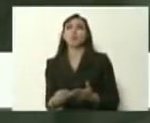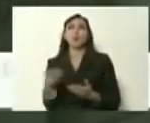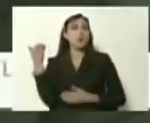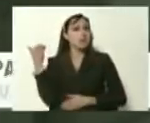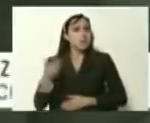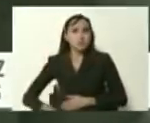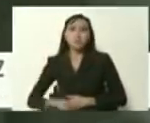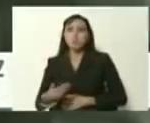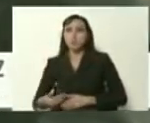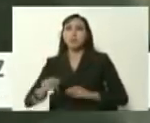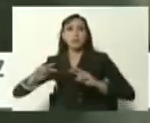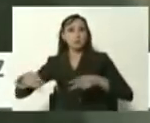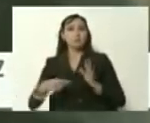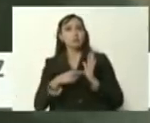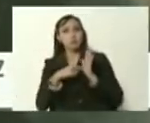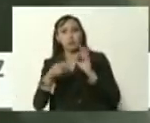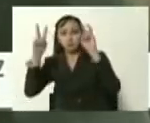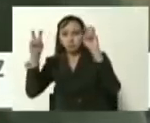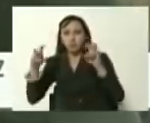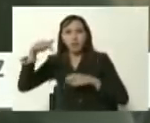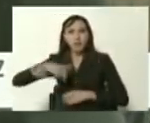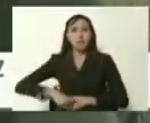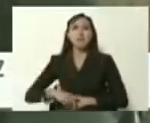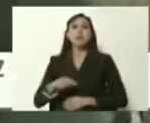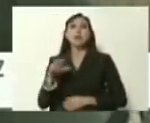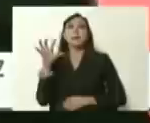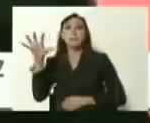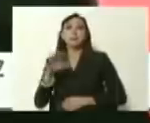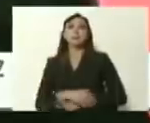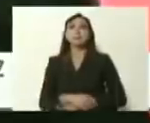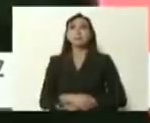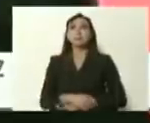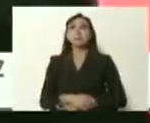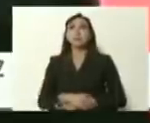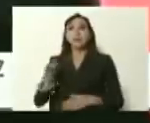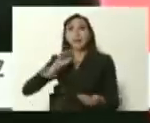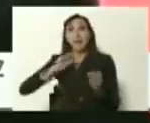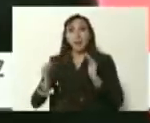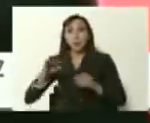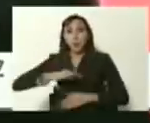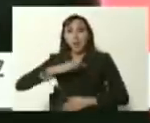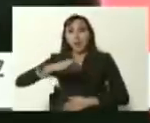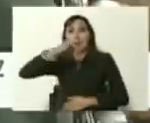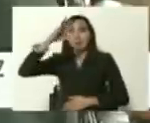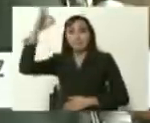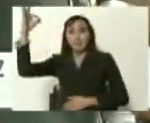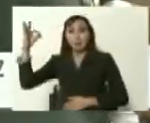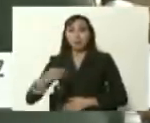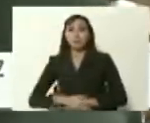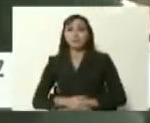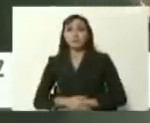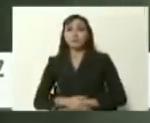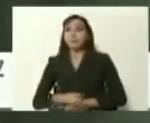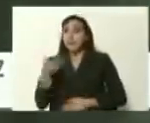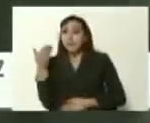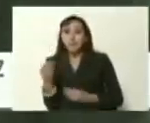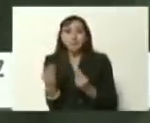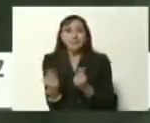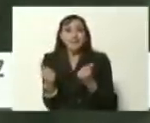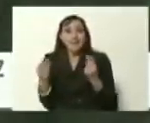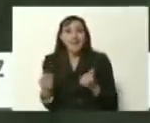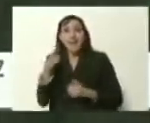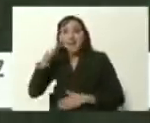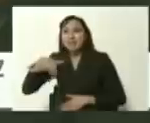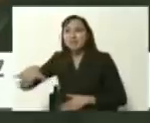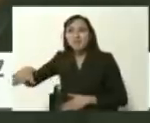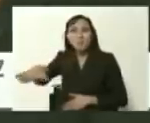más modernas de las naciones. La moral y la espiritualidad son la esencia de una sociedad